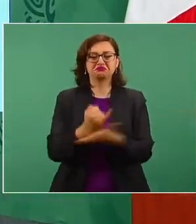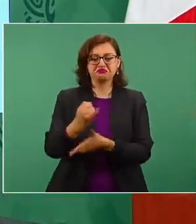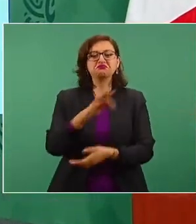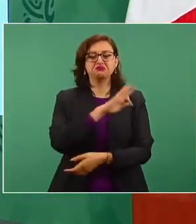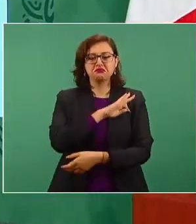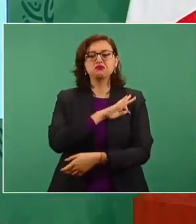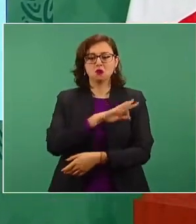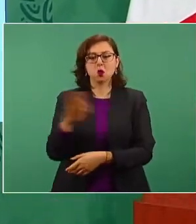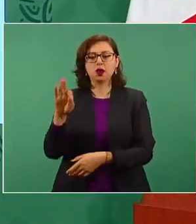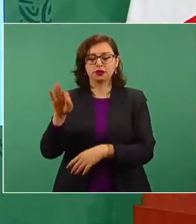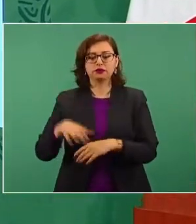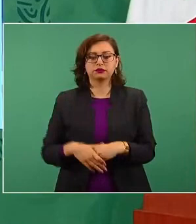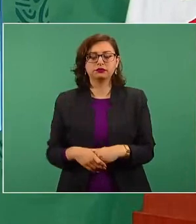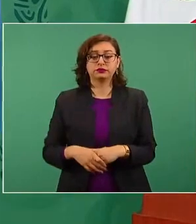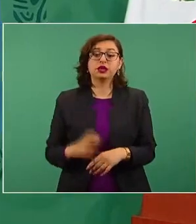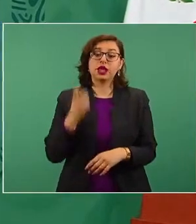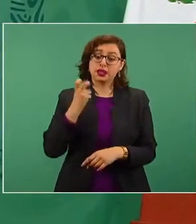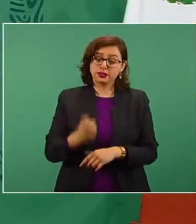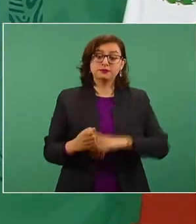Entonces, estamos en esa